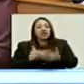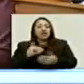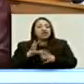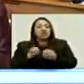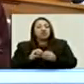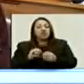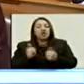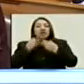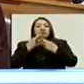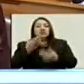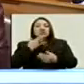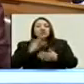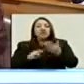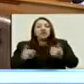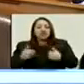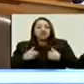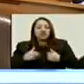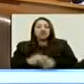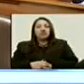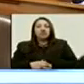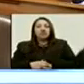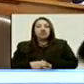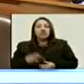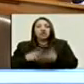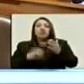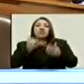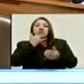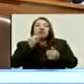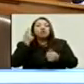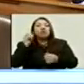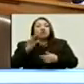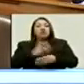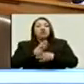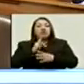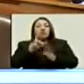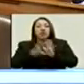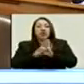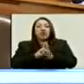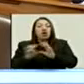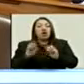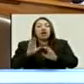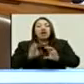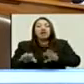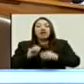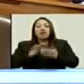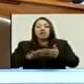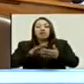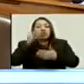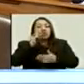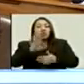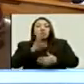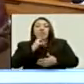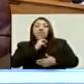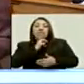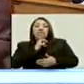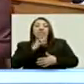herencias, a responder inclusive por daños y perjuicios causados por sus actos ilícitos o a ser autorizados por sus padres para, por